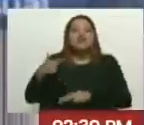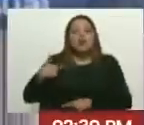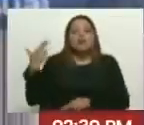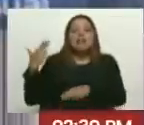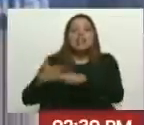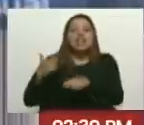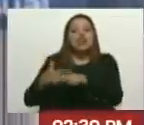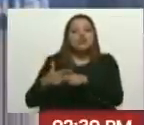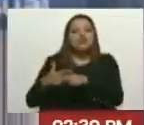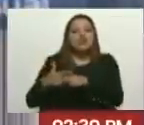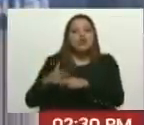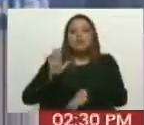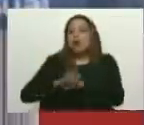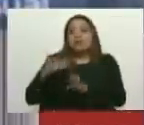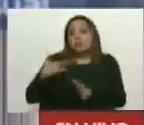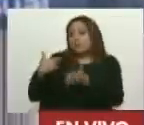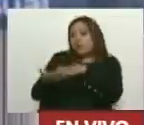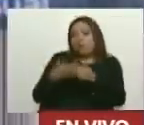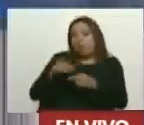Meterse con un tipo